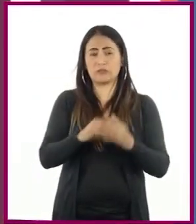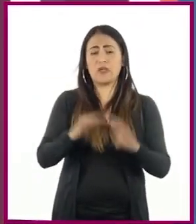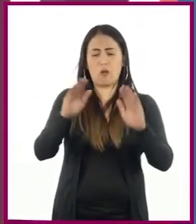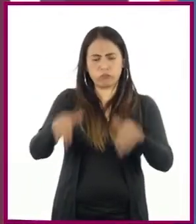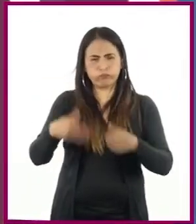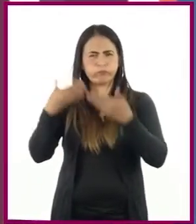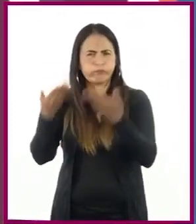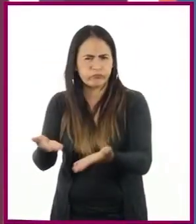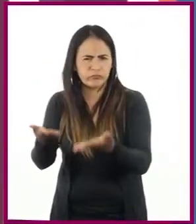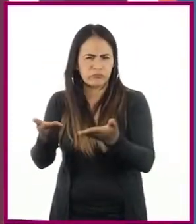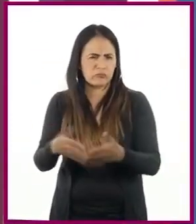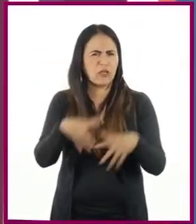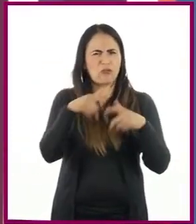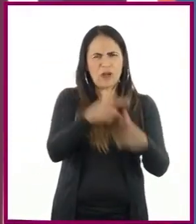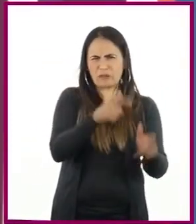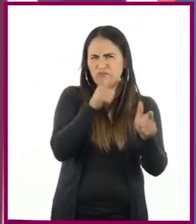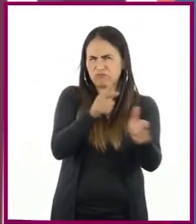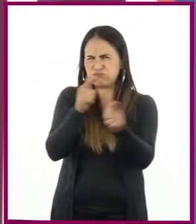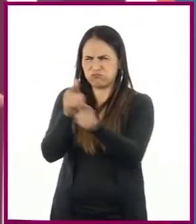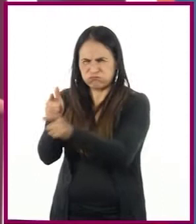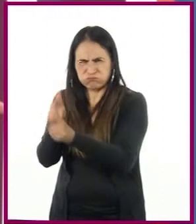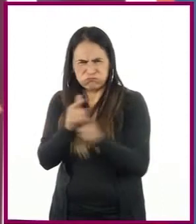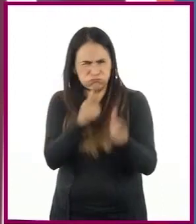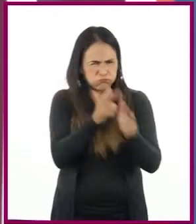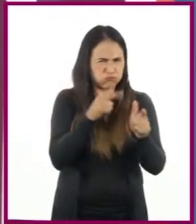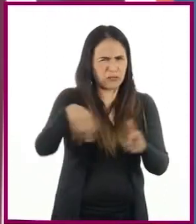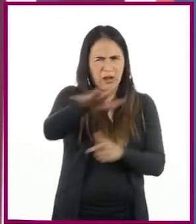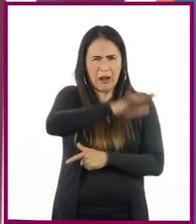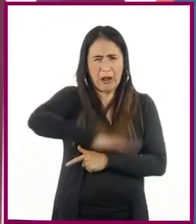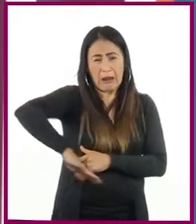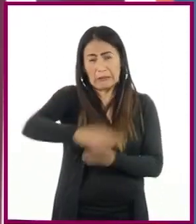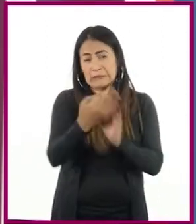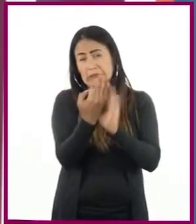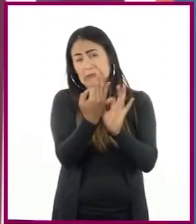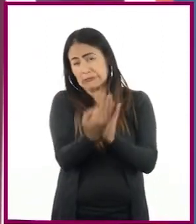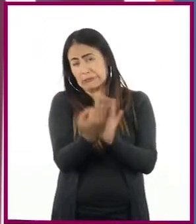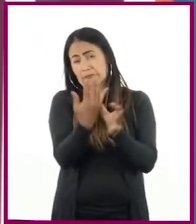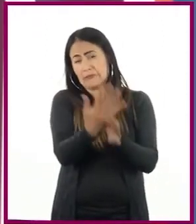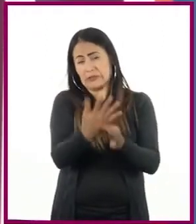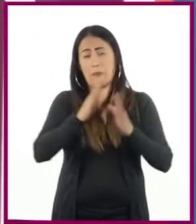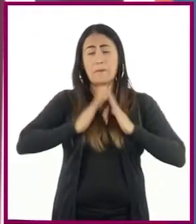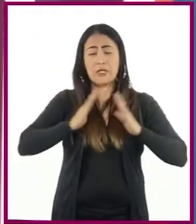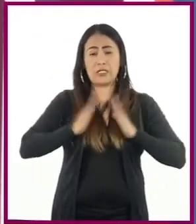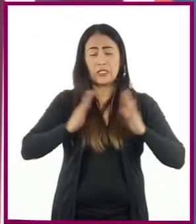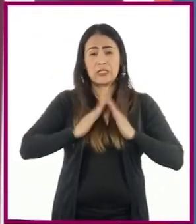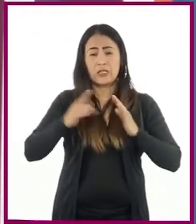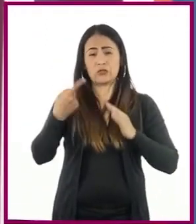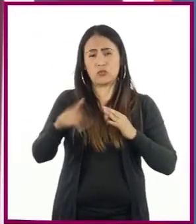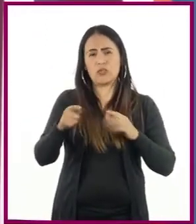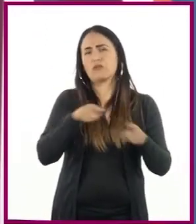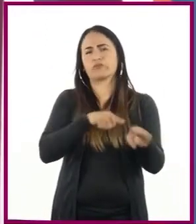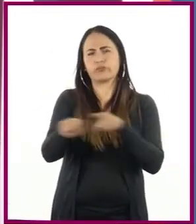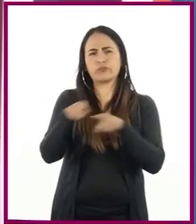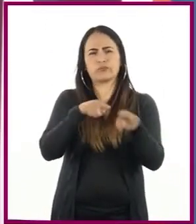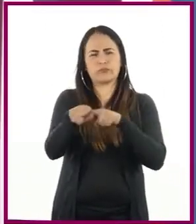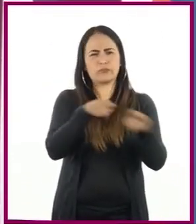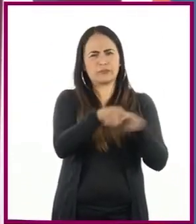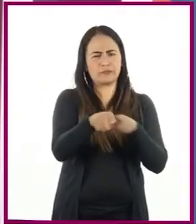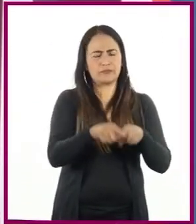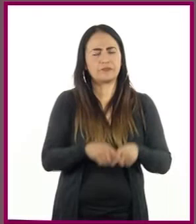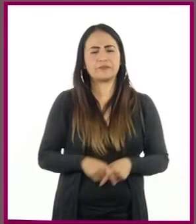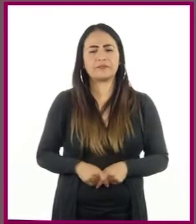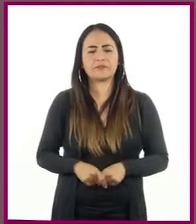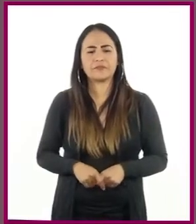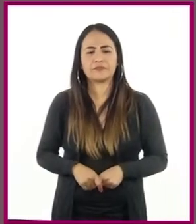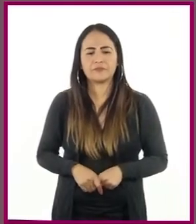desembarcos comenzaron los bombardeos masivos contra supuestas instalaciones militares claves para el Viet Cong y Vietnam del